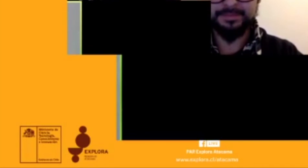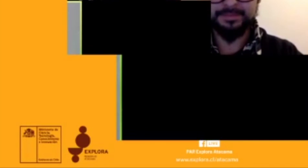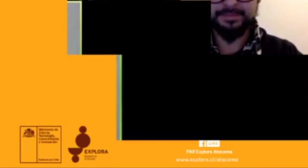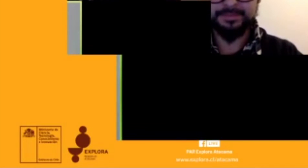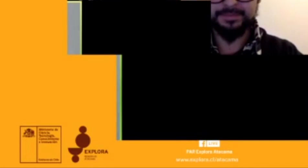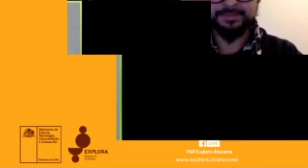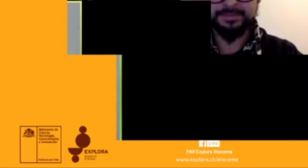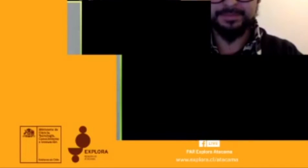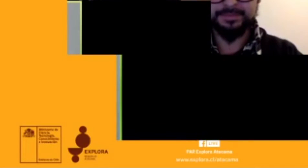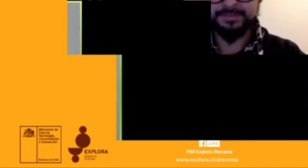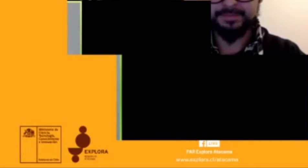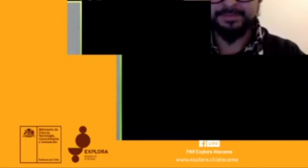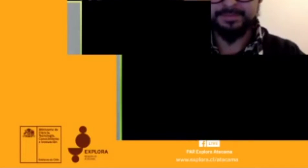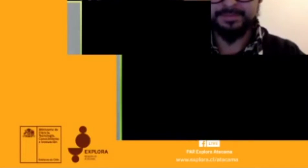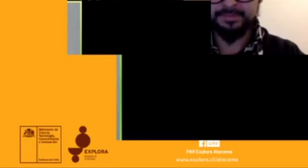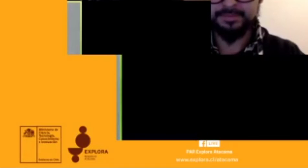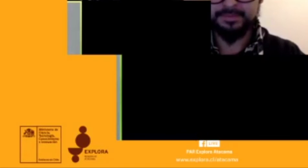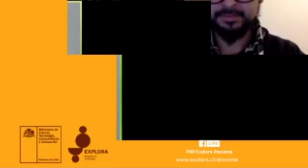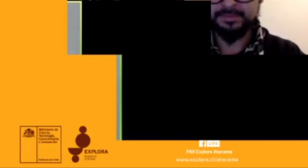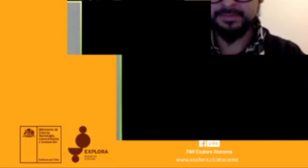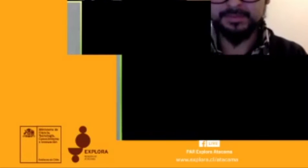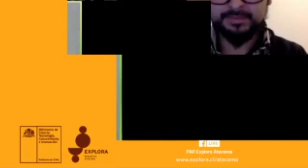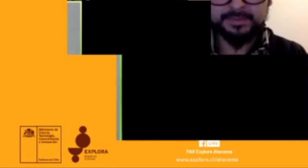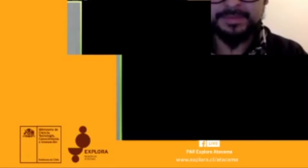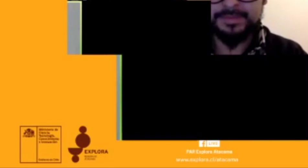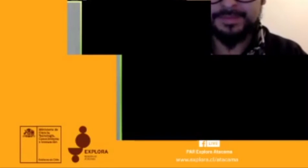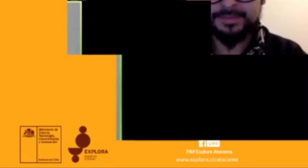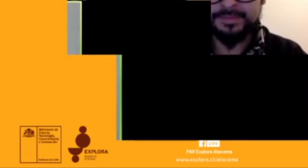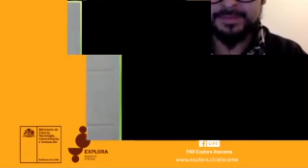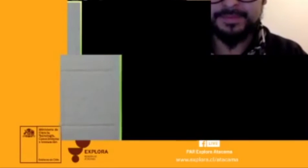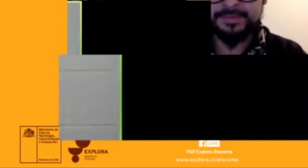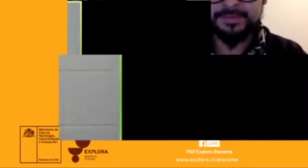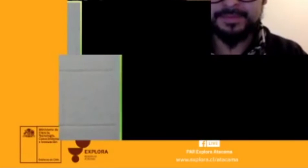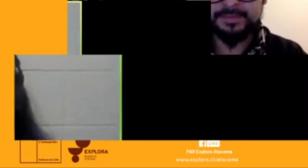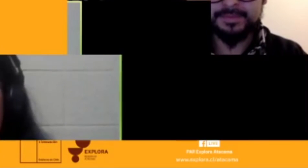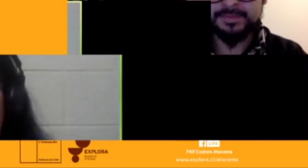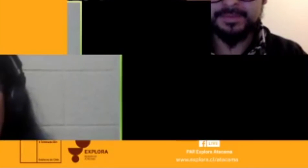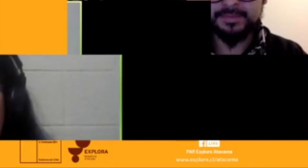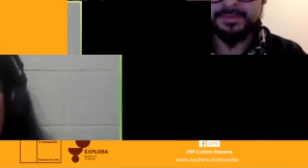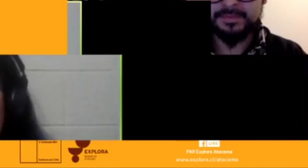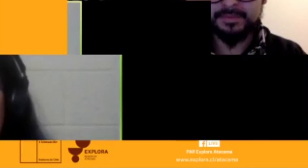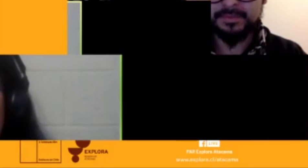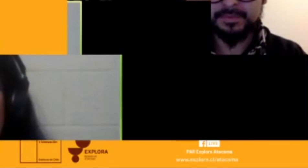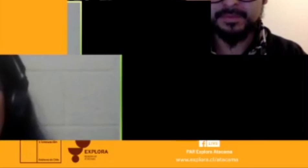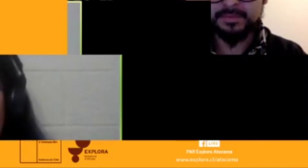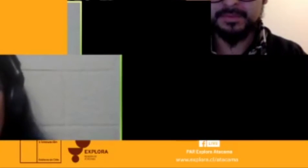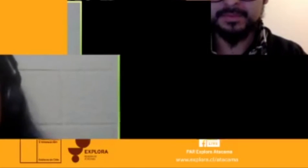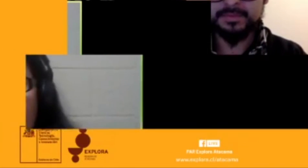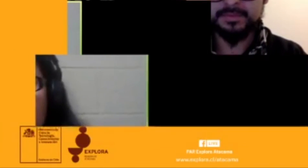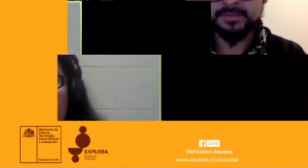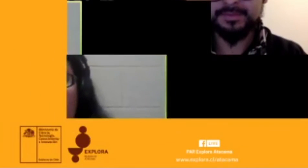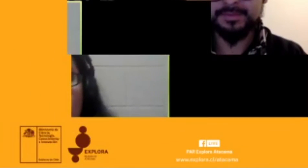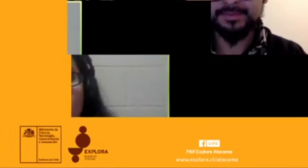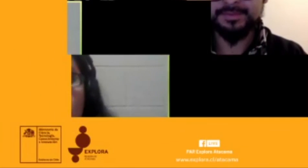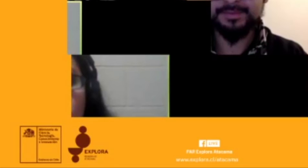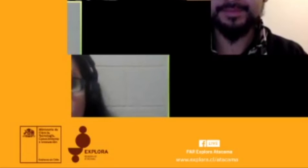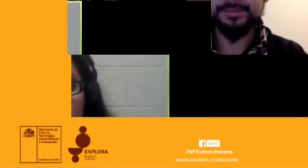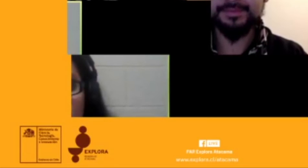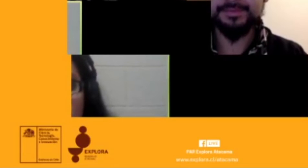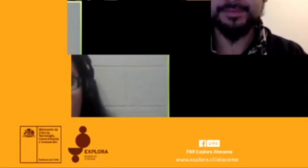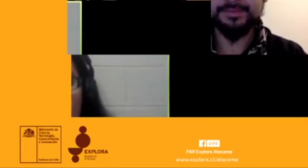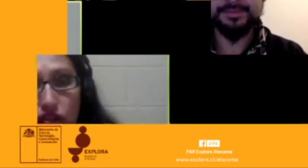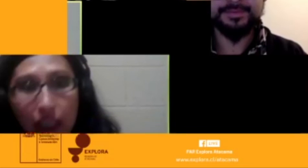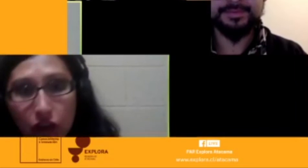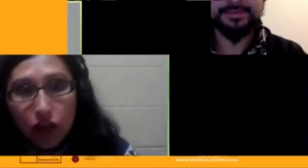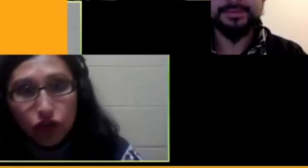el clima el contexto atacameño que es un un clima hostil ¿verdad? y entonces los ruidos son